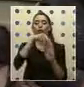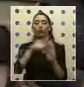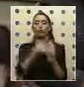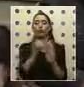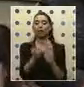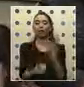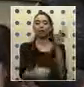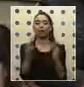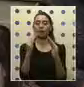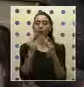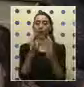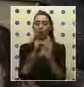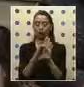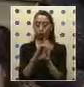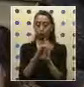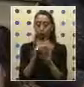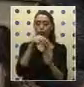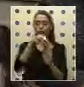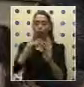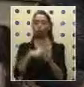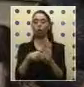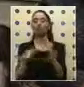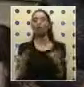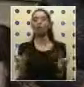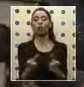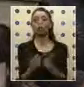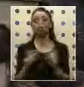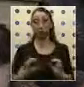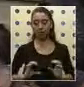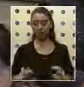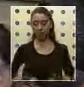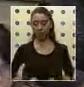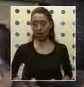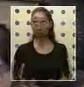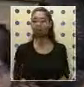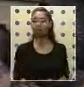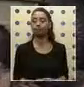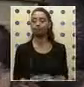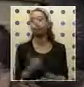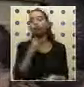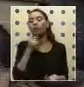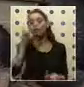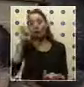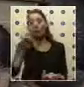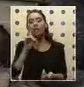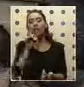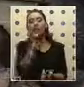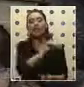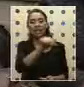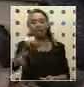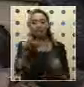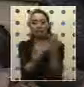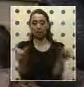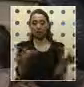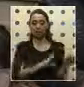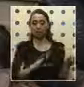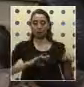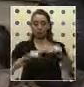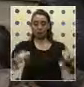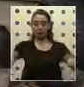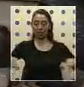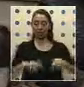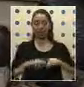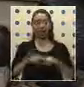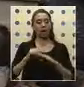constitucional y las normas de la comisión de ética para saber quiénes de esta sala están